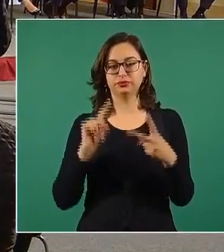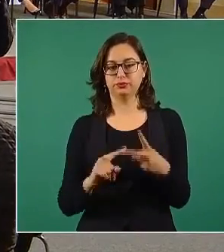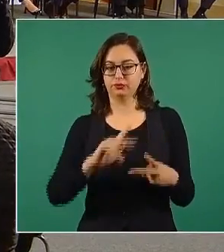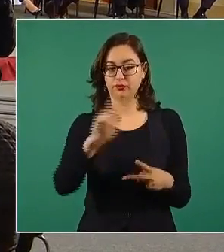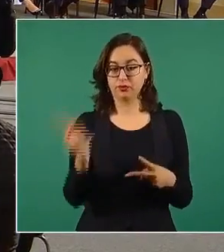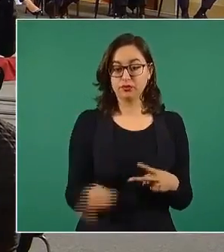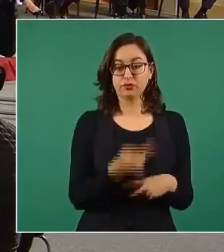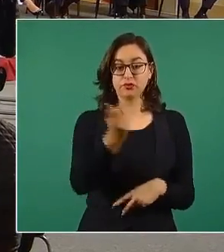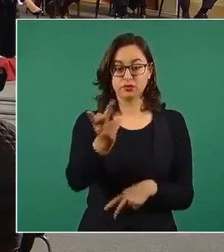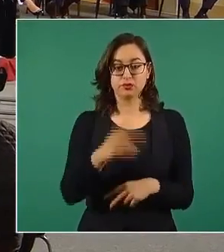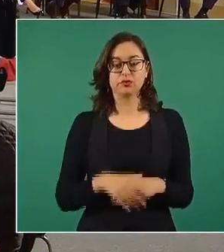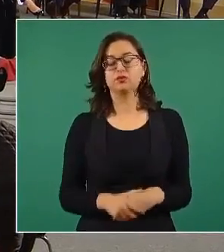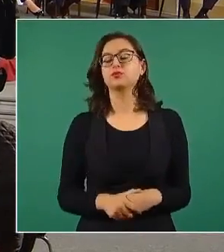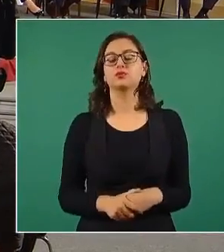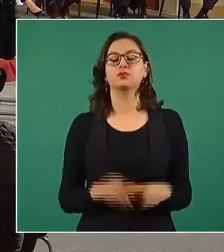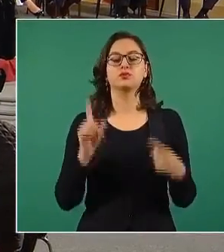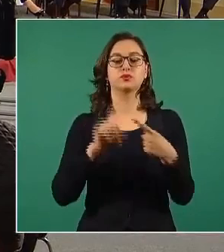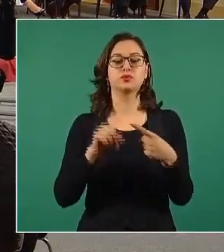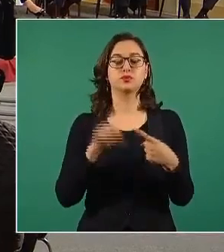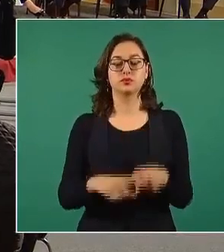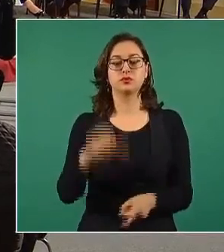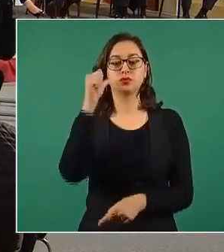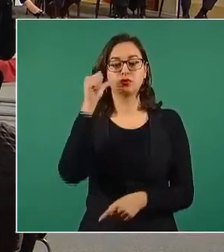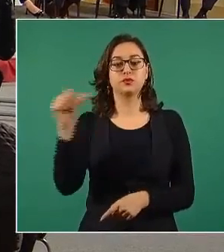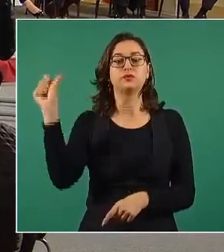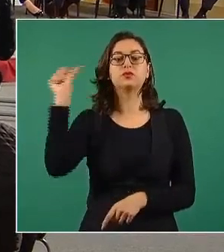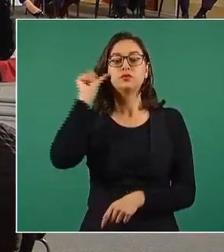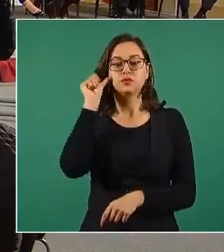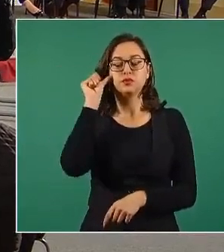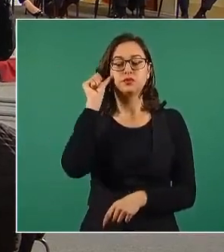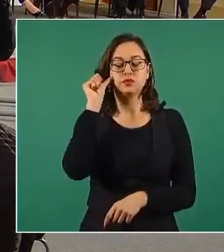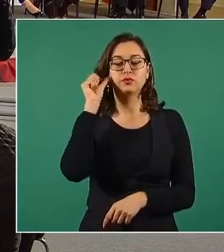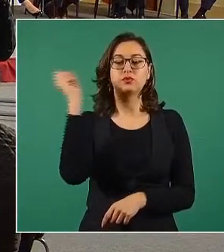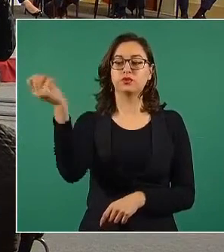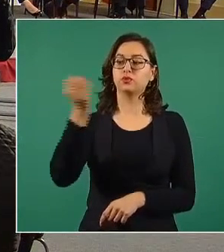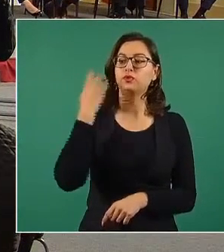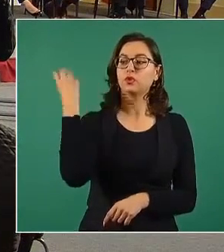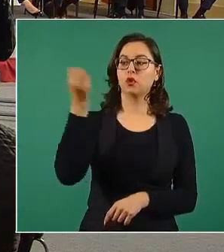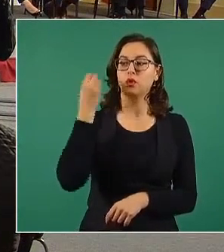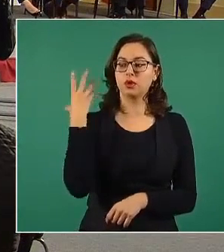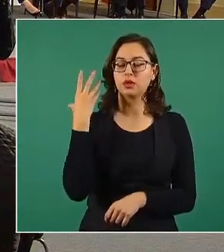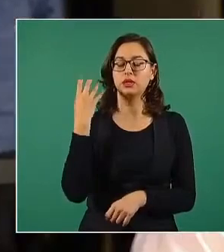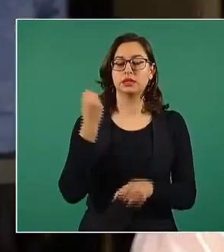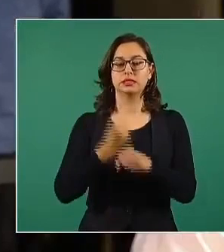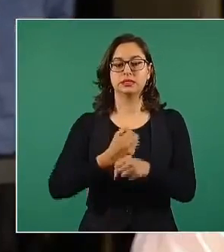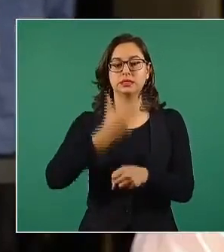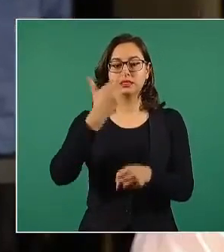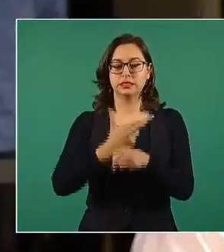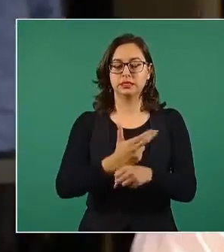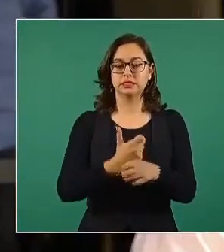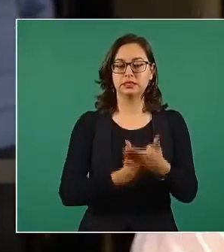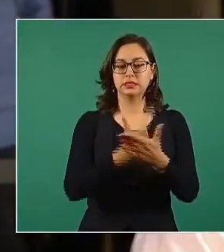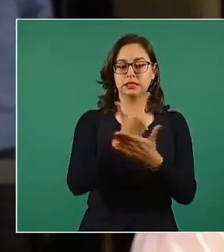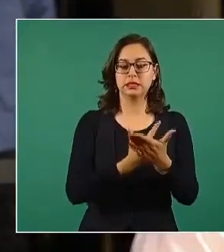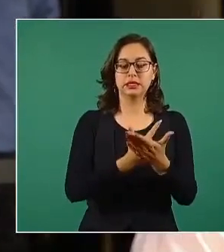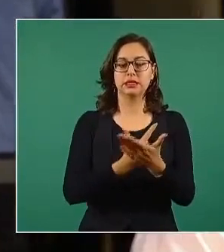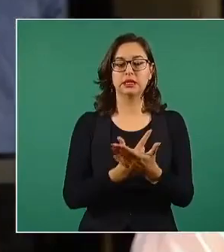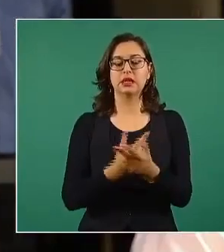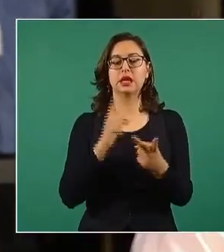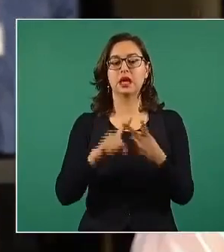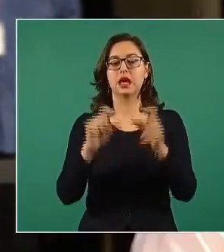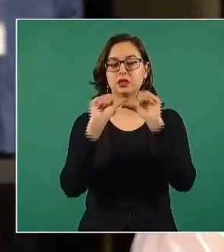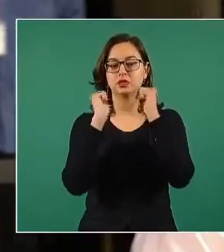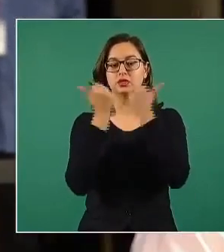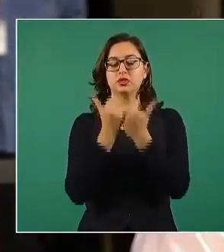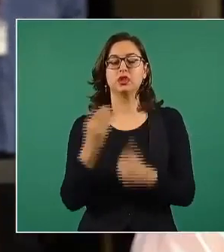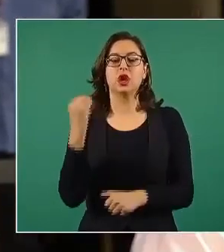prensa donde participaron los ejecutivos de finanzas, la Barra Mexicana de Abogados, la Asociación Nacional